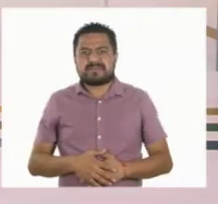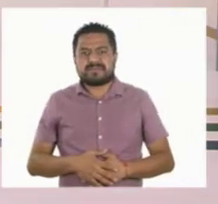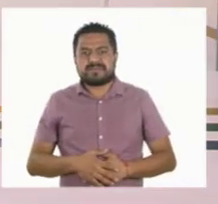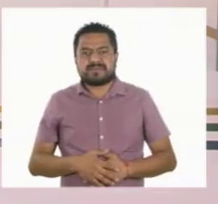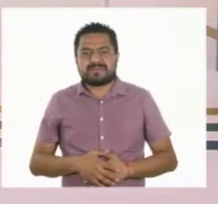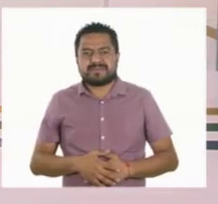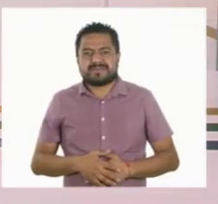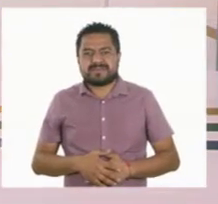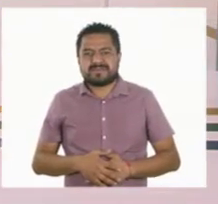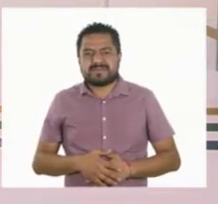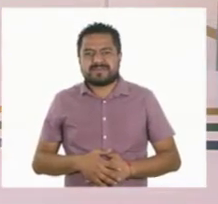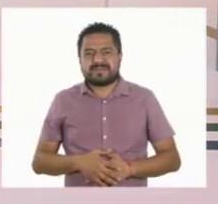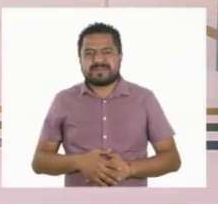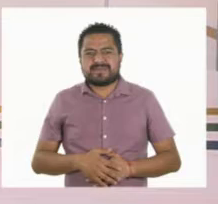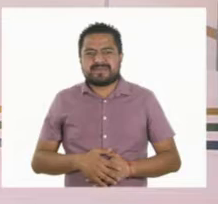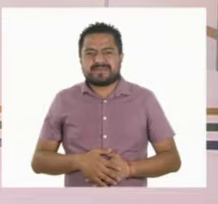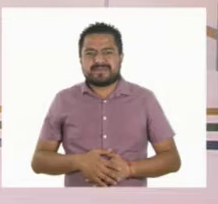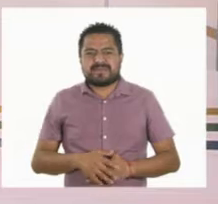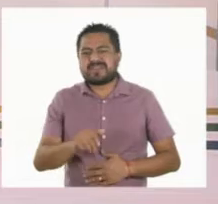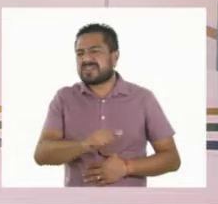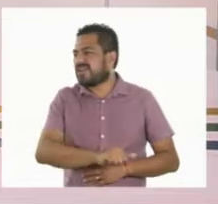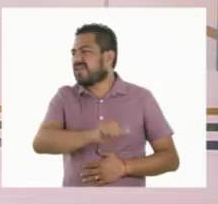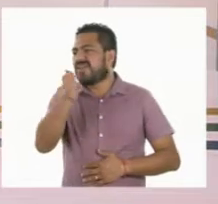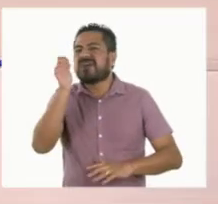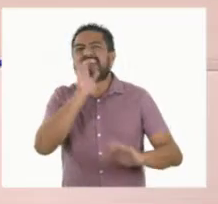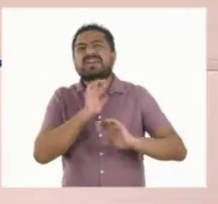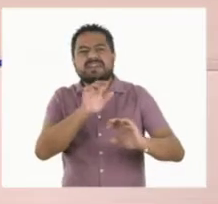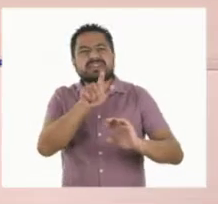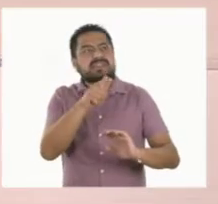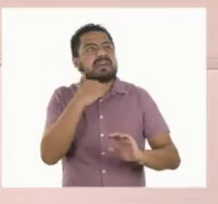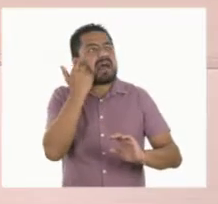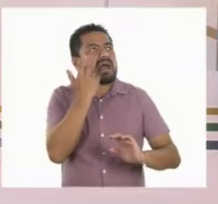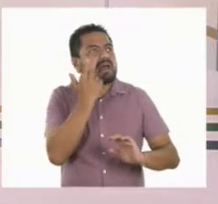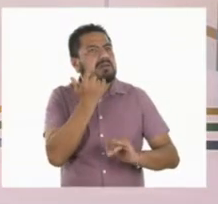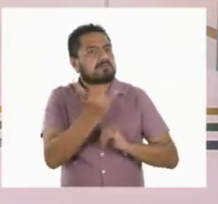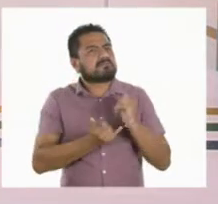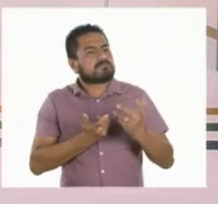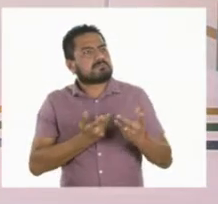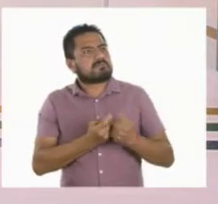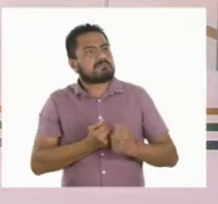A ver. ¿Conoces alguna otra canción que quisieras que jugáramos?